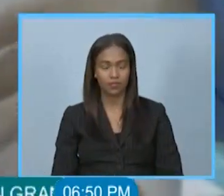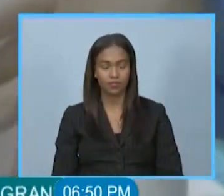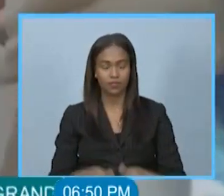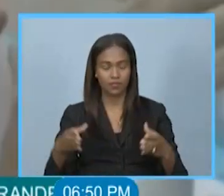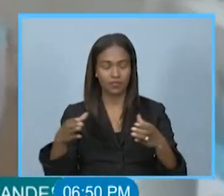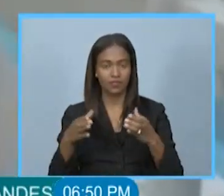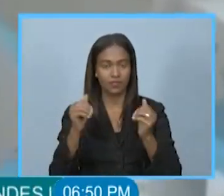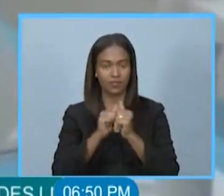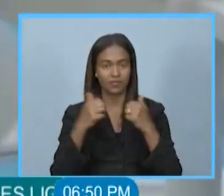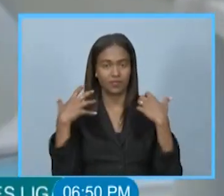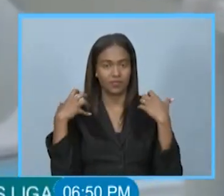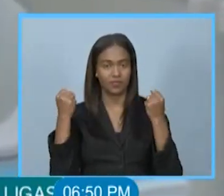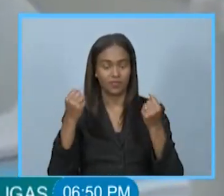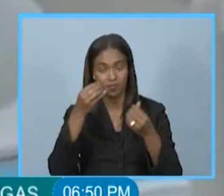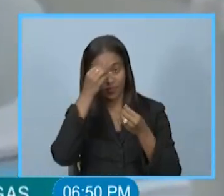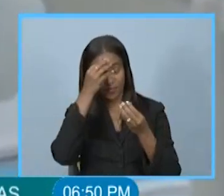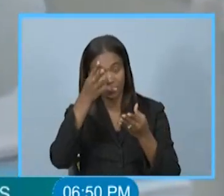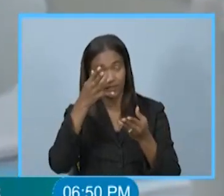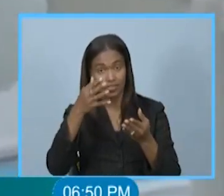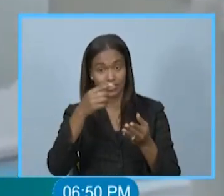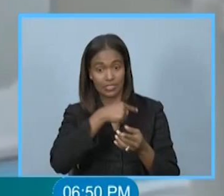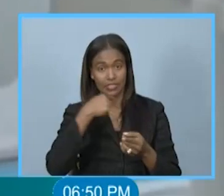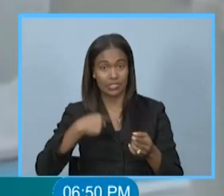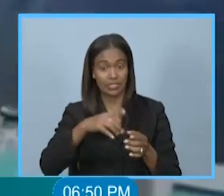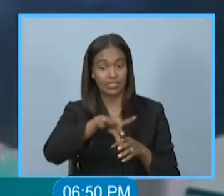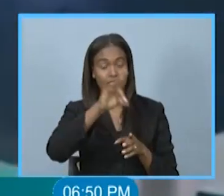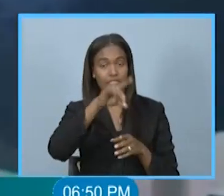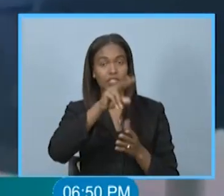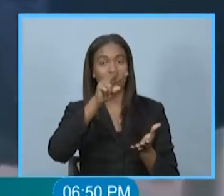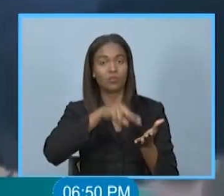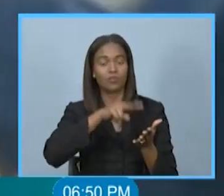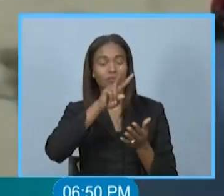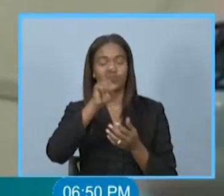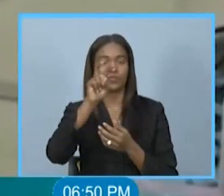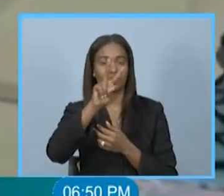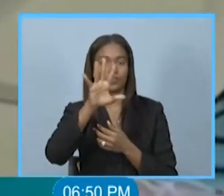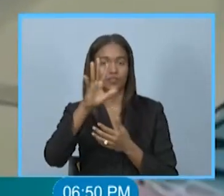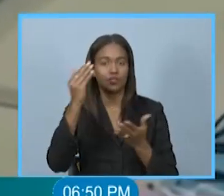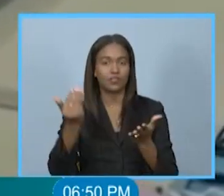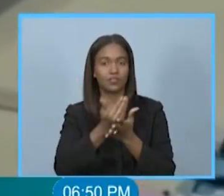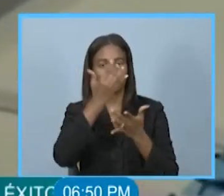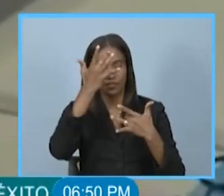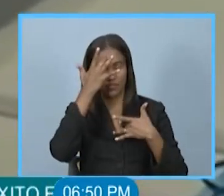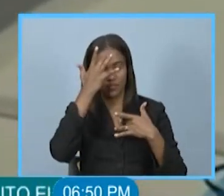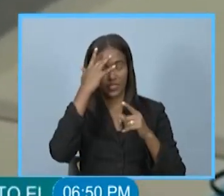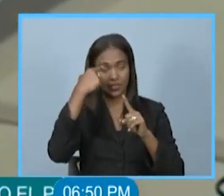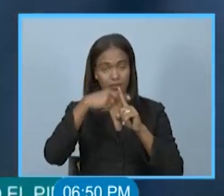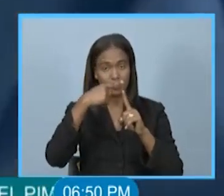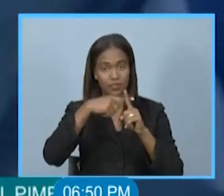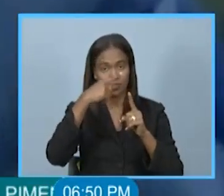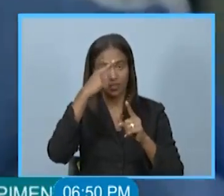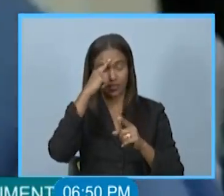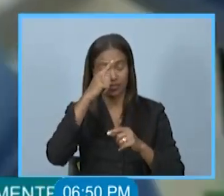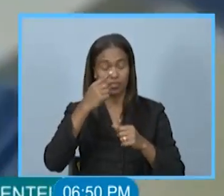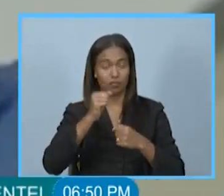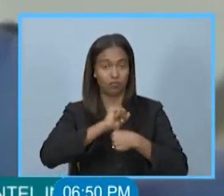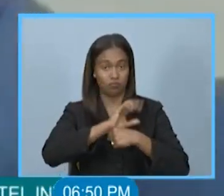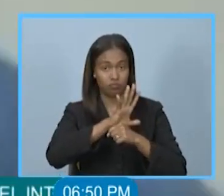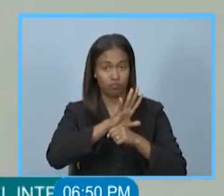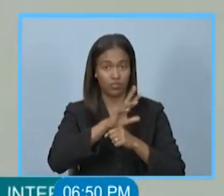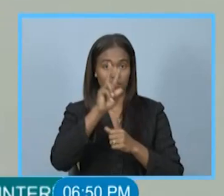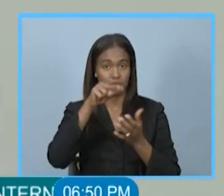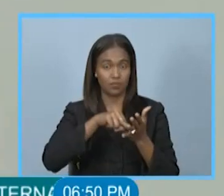Nacional de sanidad de China notificó la detección de 2.225 nuevos casos positivos del coronavirus